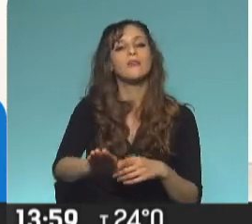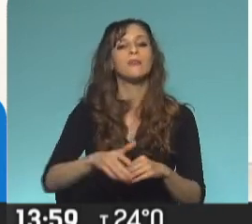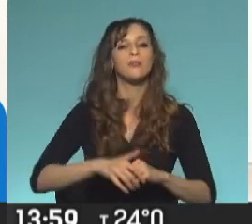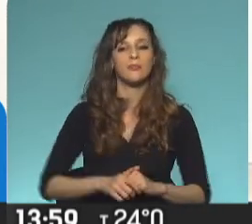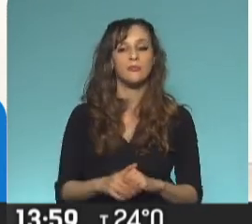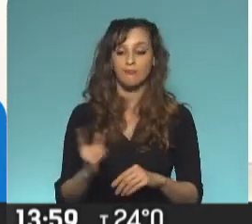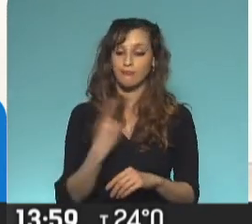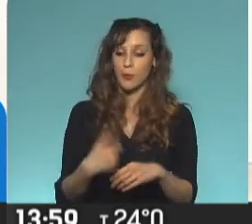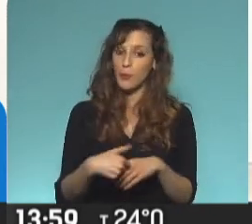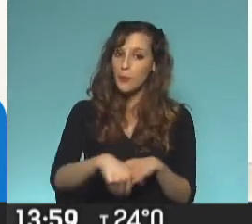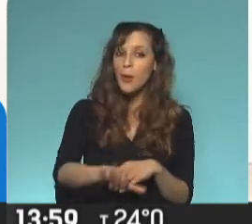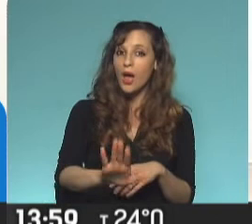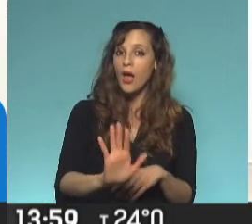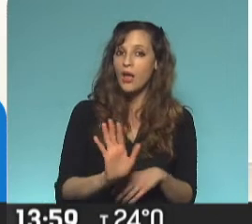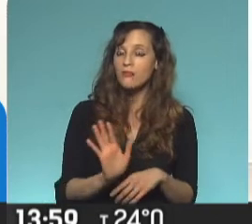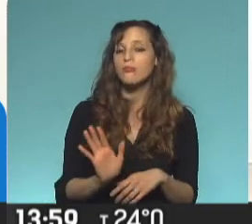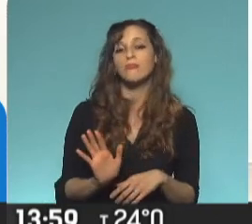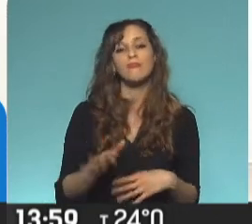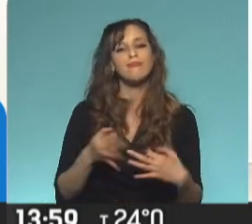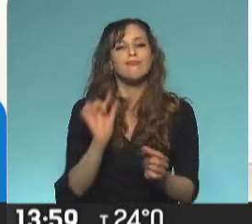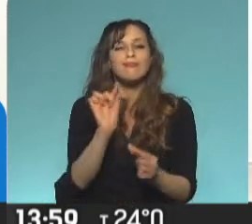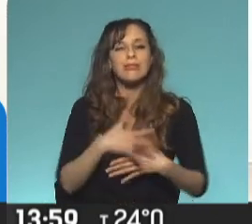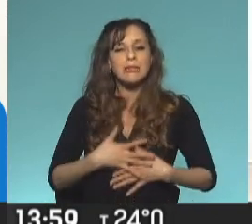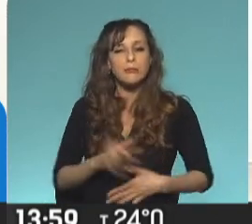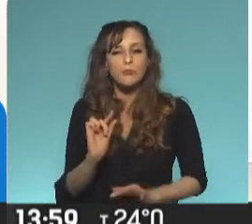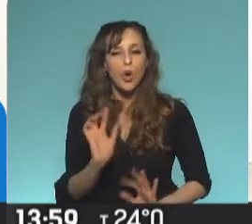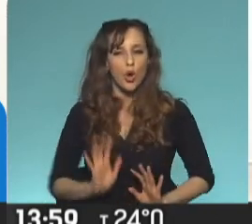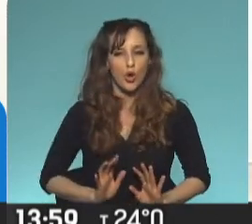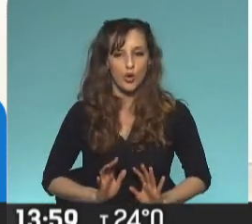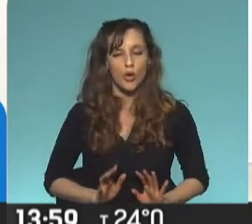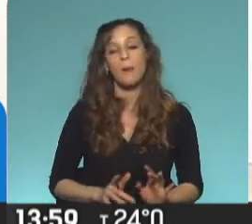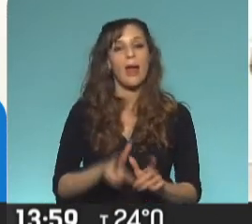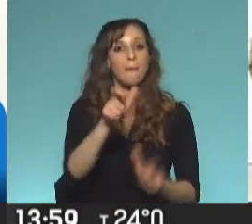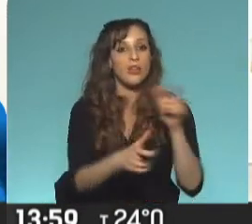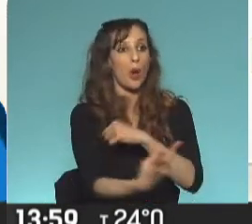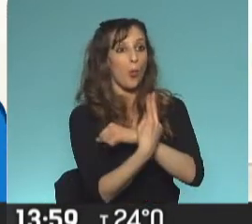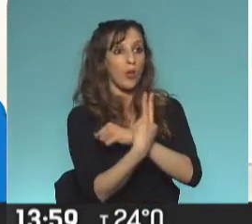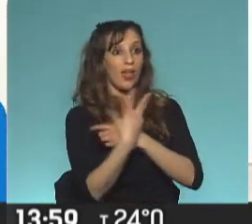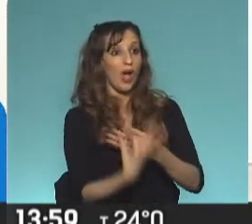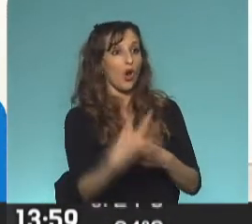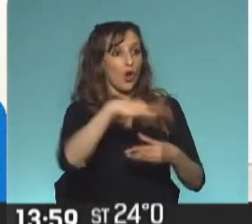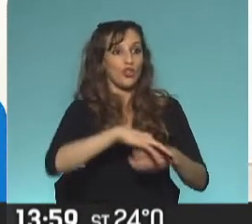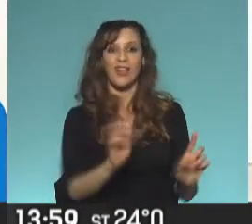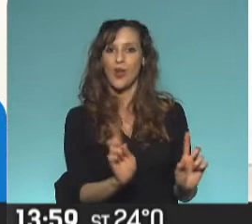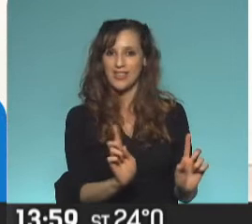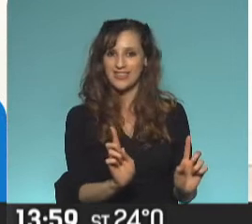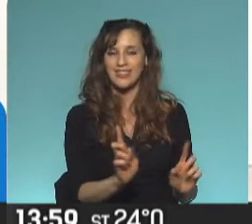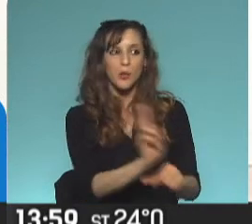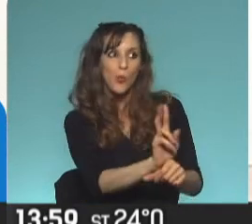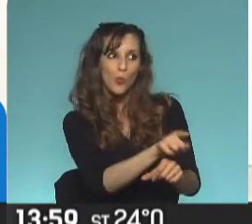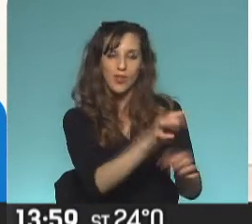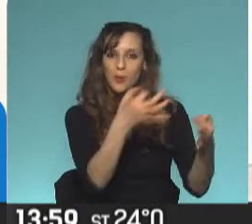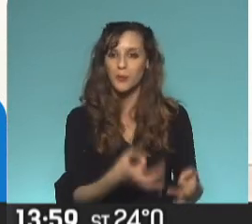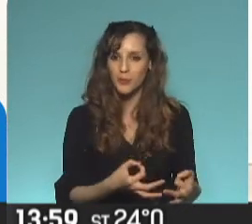posibilidad de no correr permanentemente el riesgo de que se contagien quienes nos cuidan a nosotros quienes nos curan a nosotros que